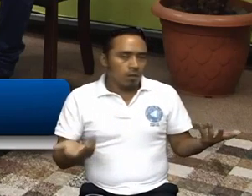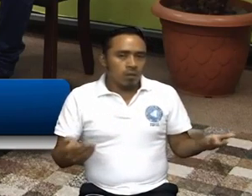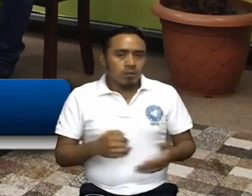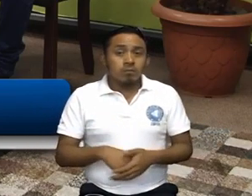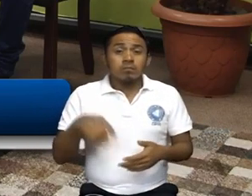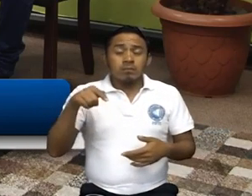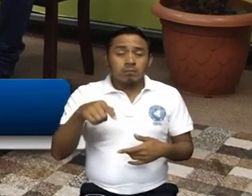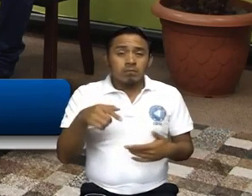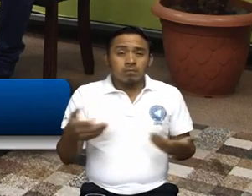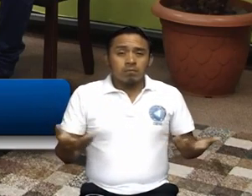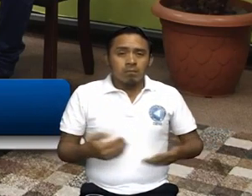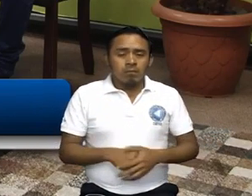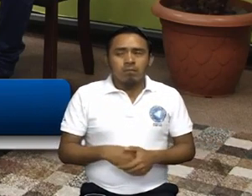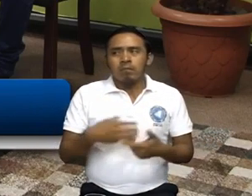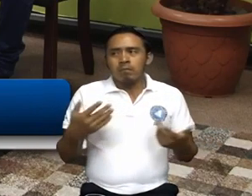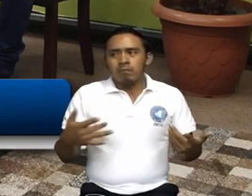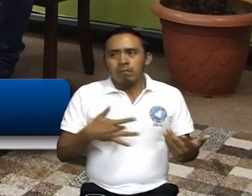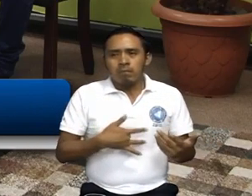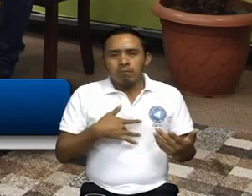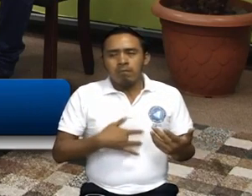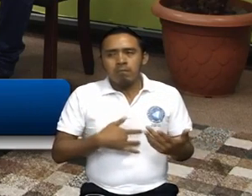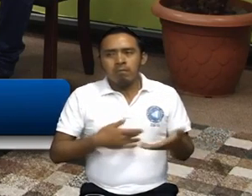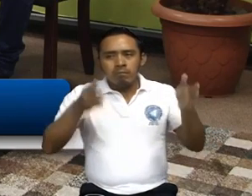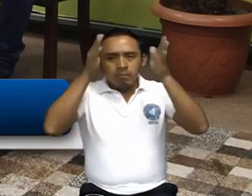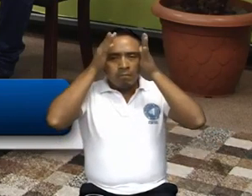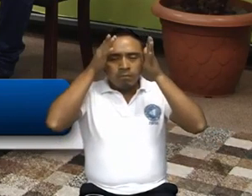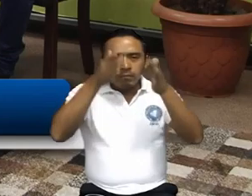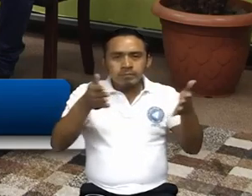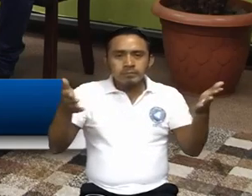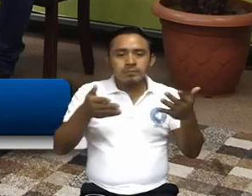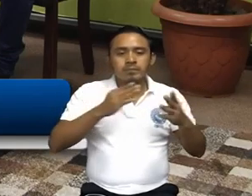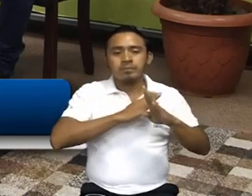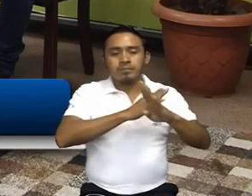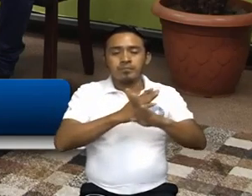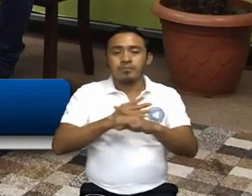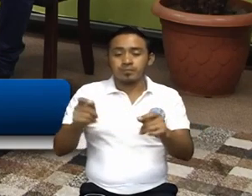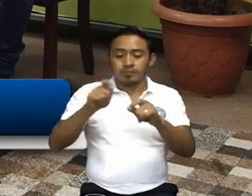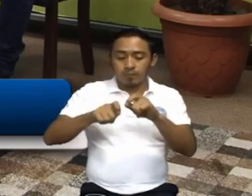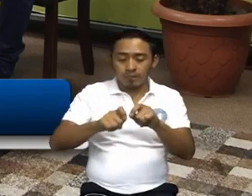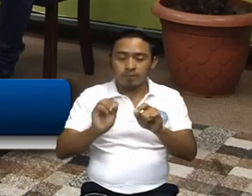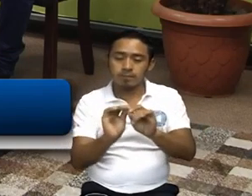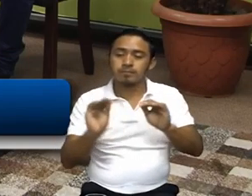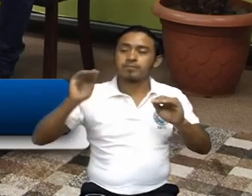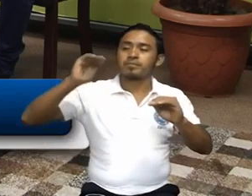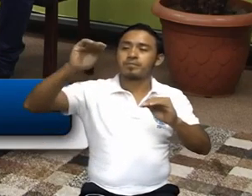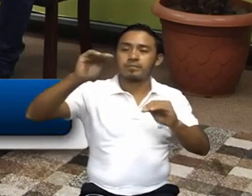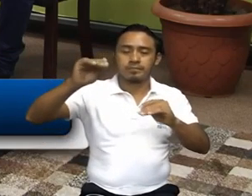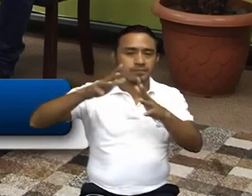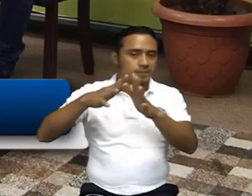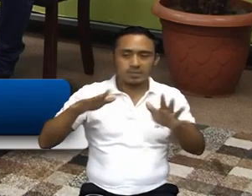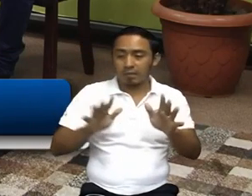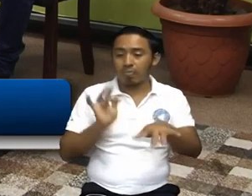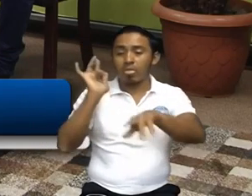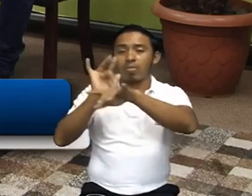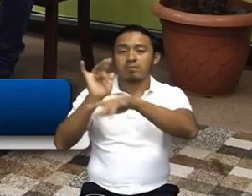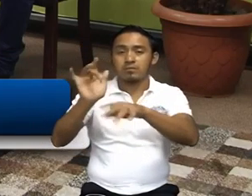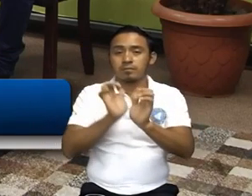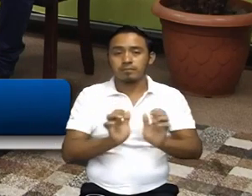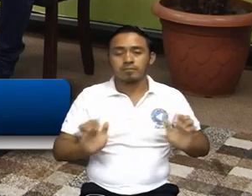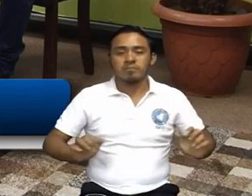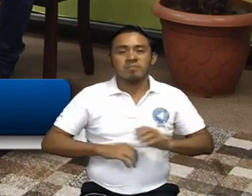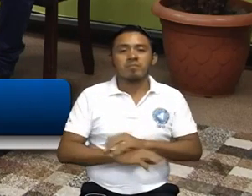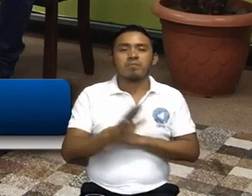es un evento adverso que necesita atención. Entonces hay que evitar, hay que dejar los fósforos que no tengan al alcance de los niños, ¿verdad? Hay